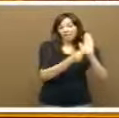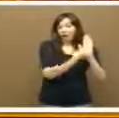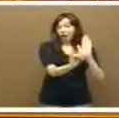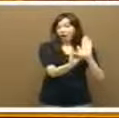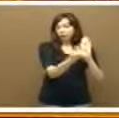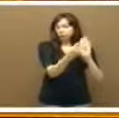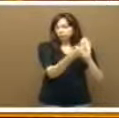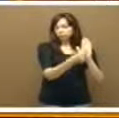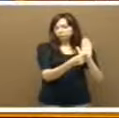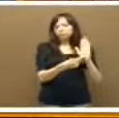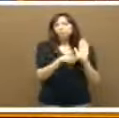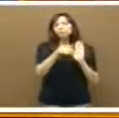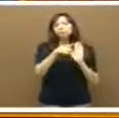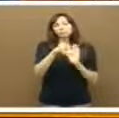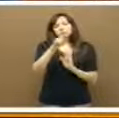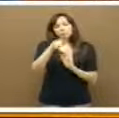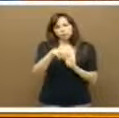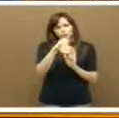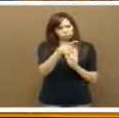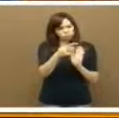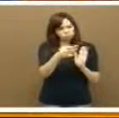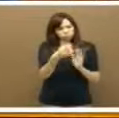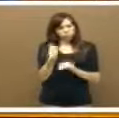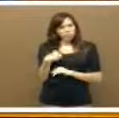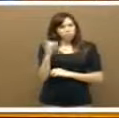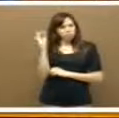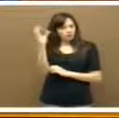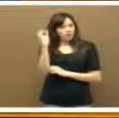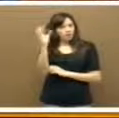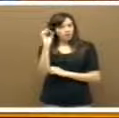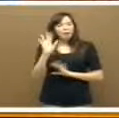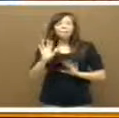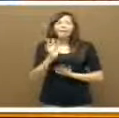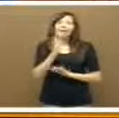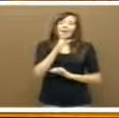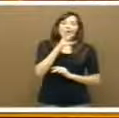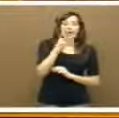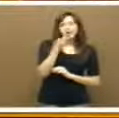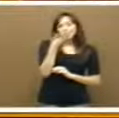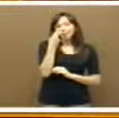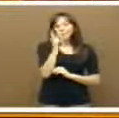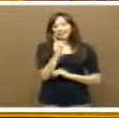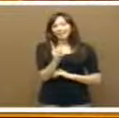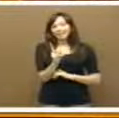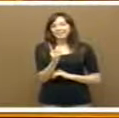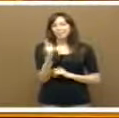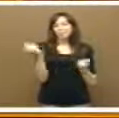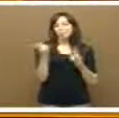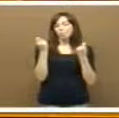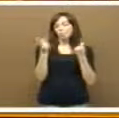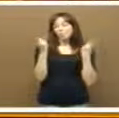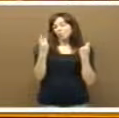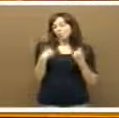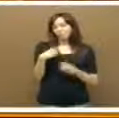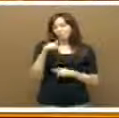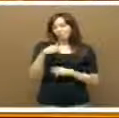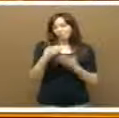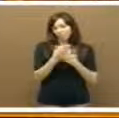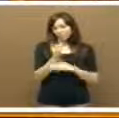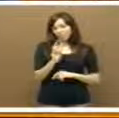también usted aquí lo ha sacado, lo que pasa es que no le interesaba darle importancia en el día de hoy, pero